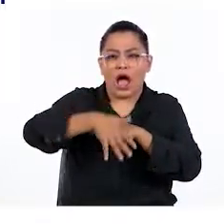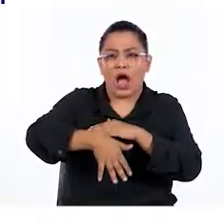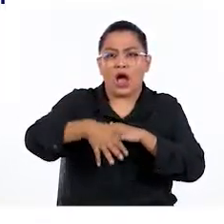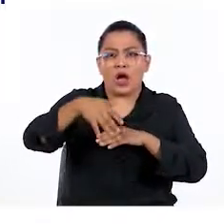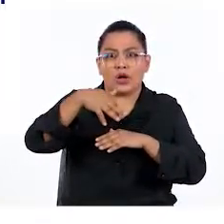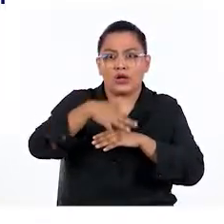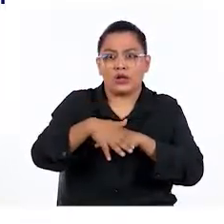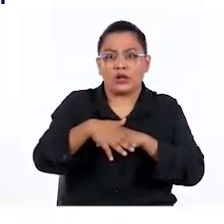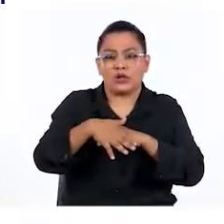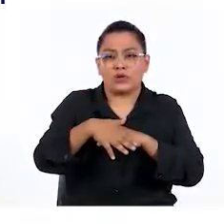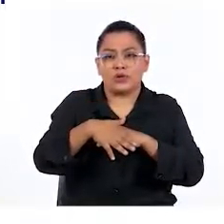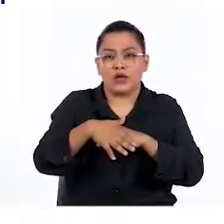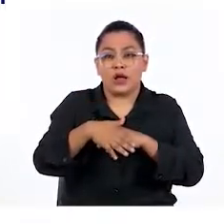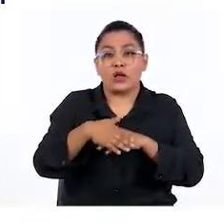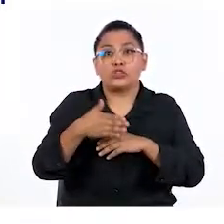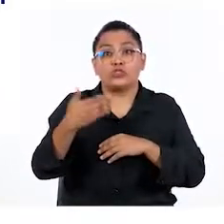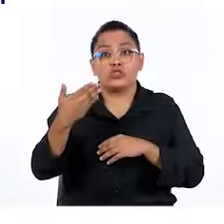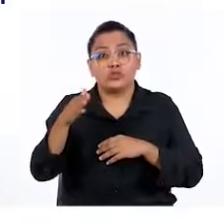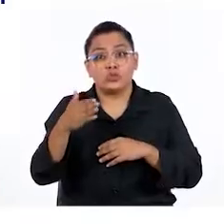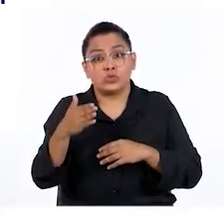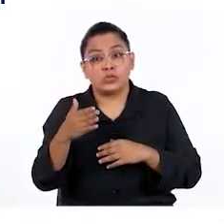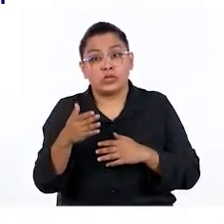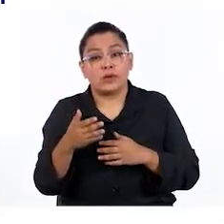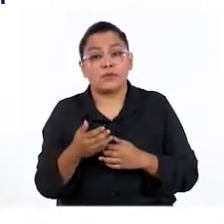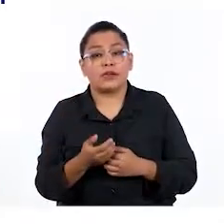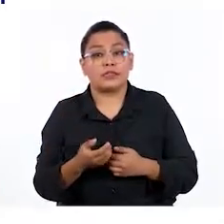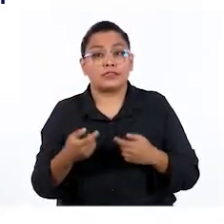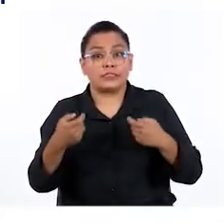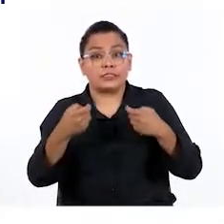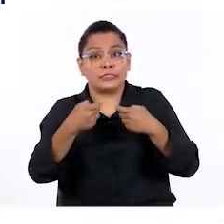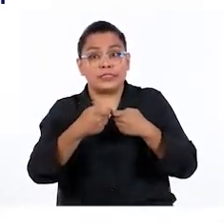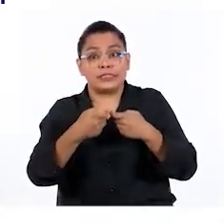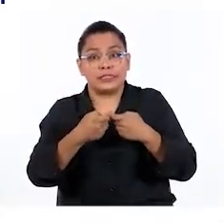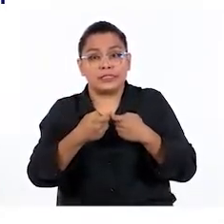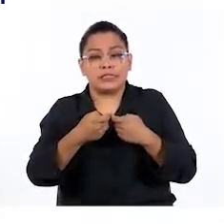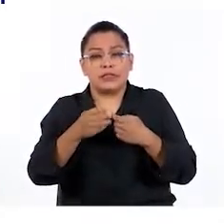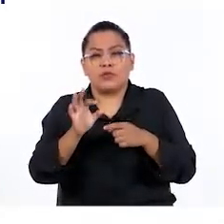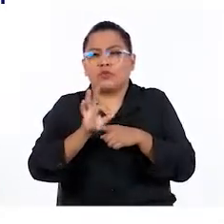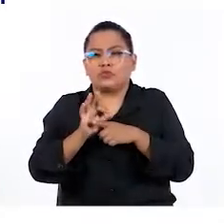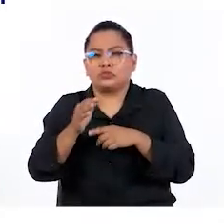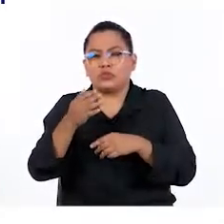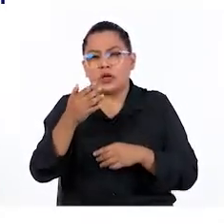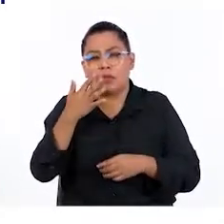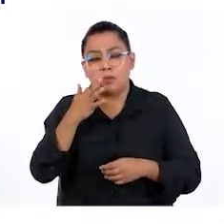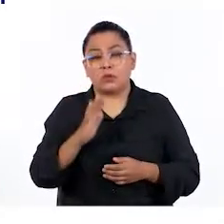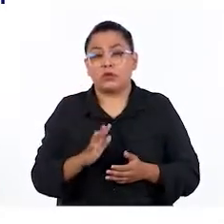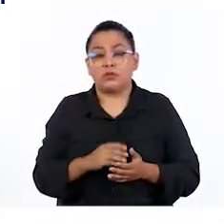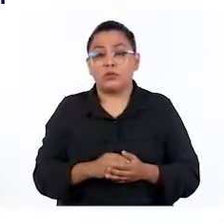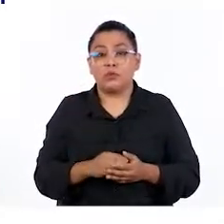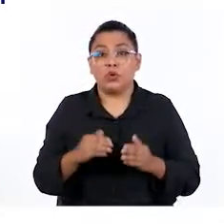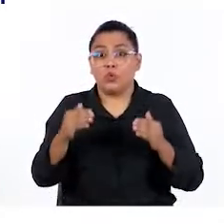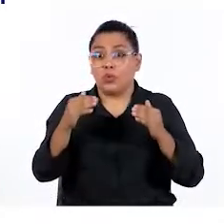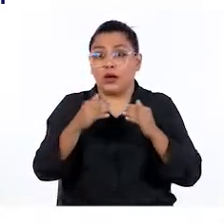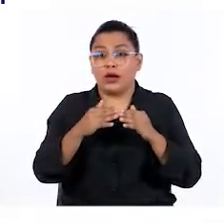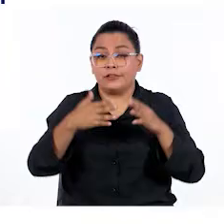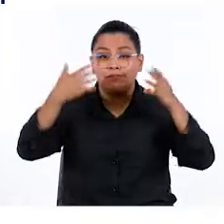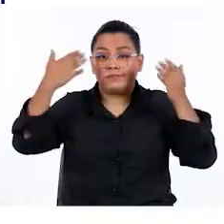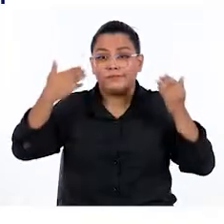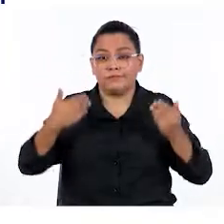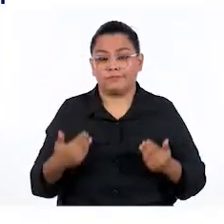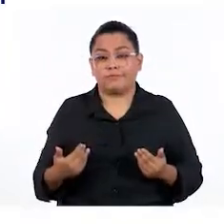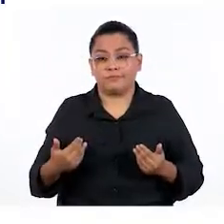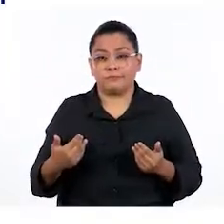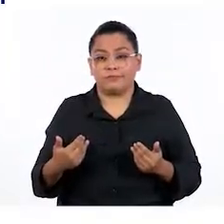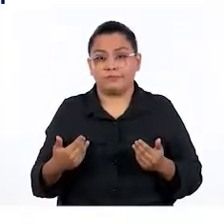turbina. Este gradiente mueve proteínas que tienen forma de turbina, y estas proteínas que tienen forma de